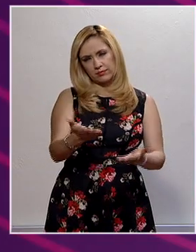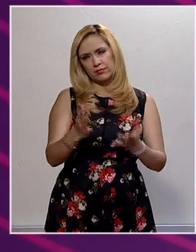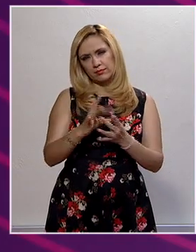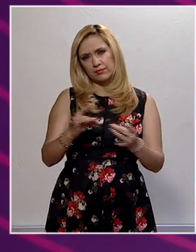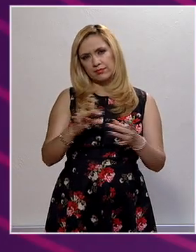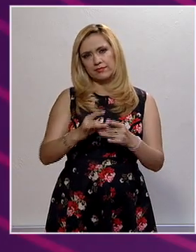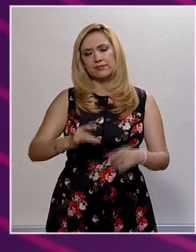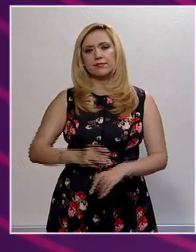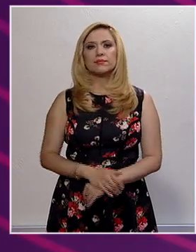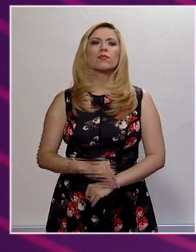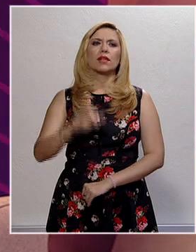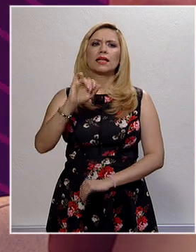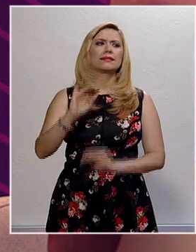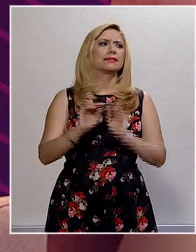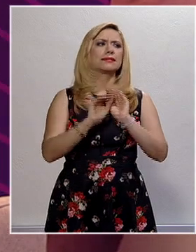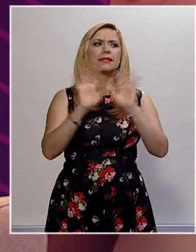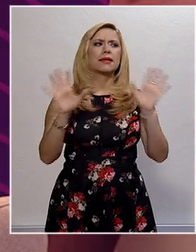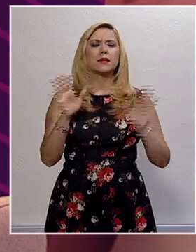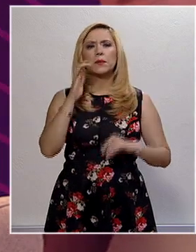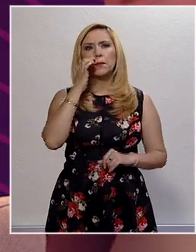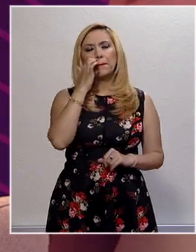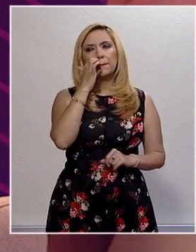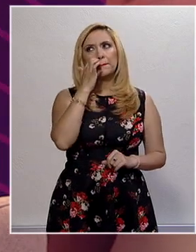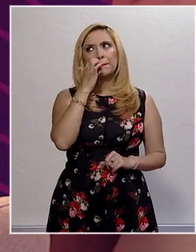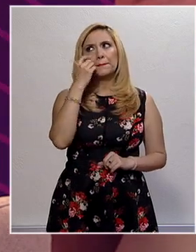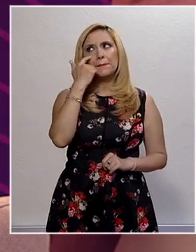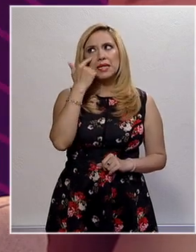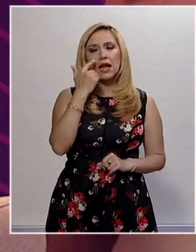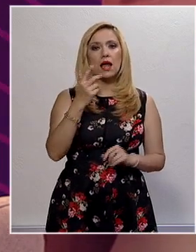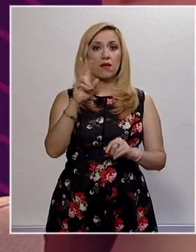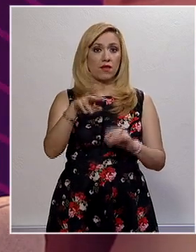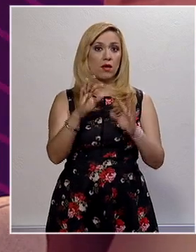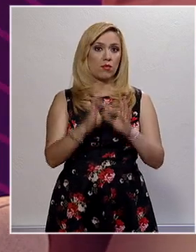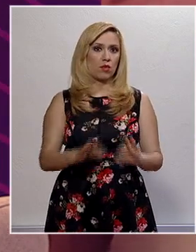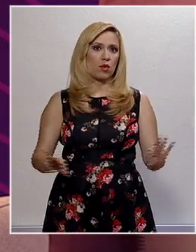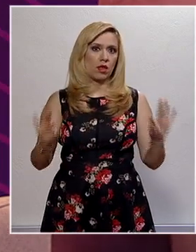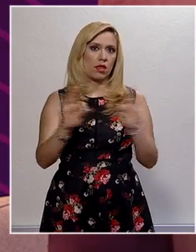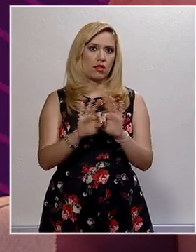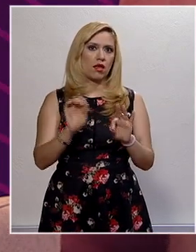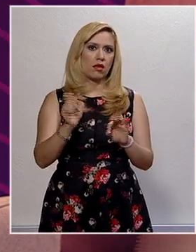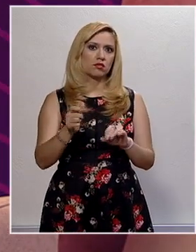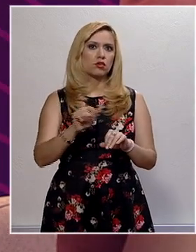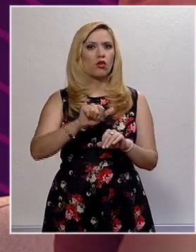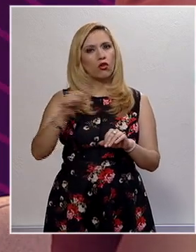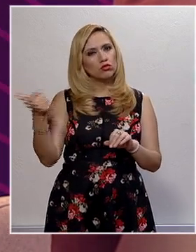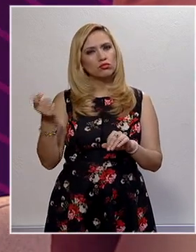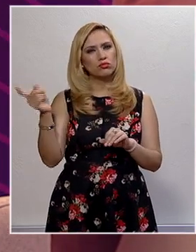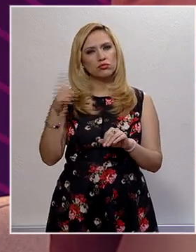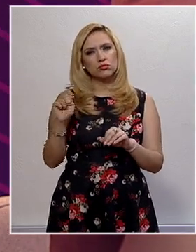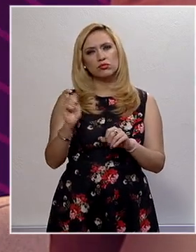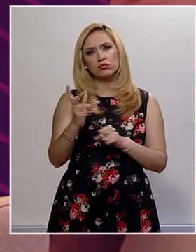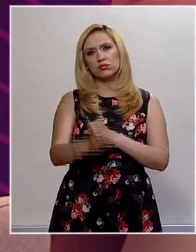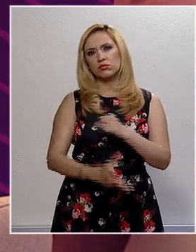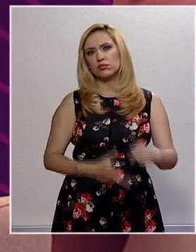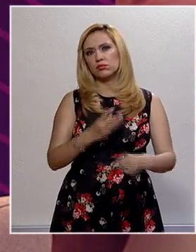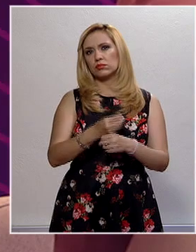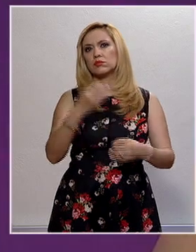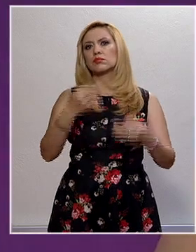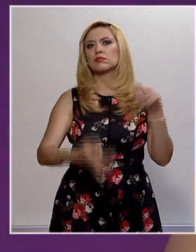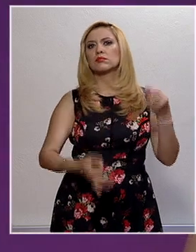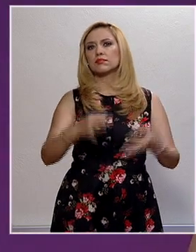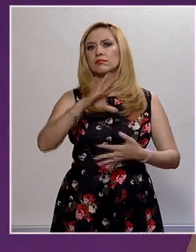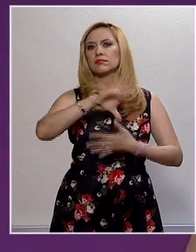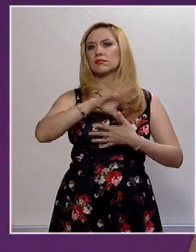platicar. Claro. Bueno, sin restar importancia a las otras medidas de reparación que ordenó la Corte